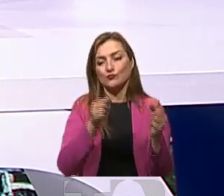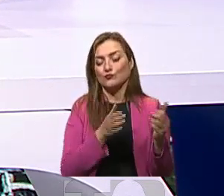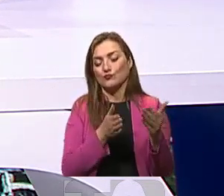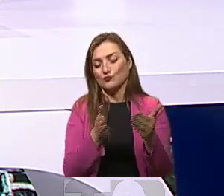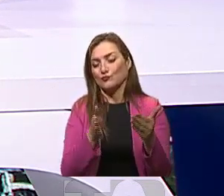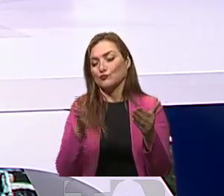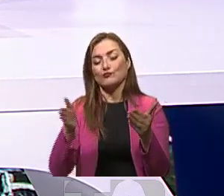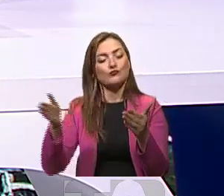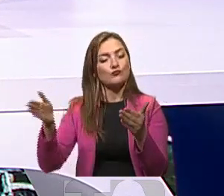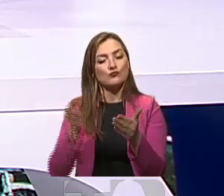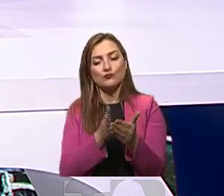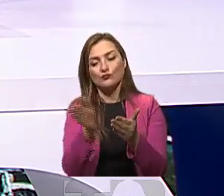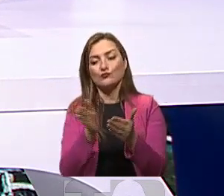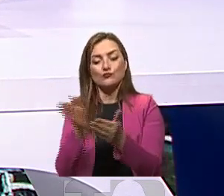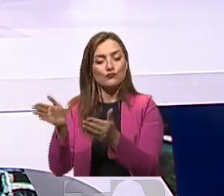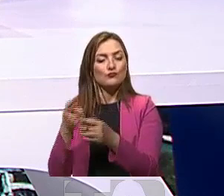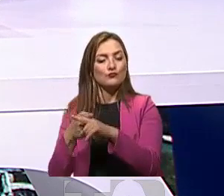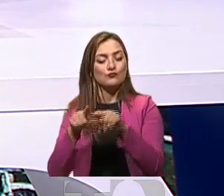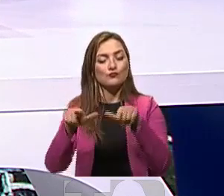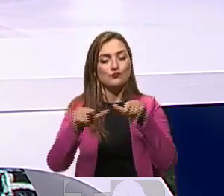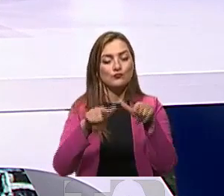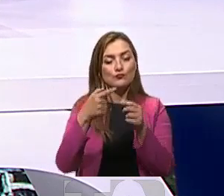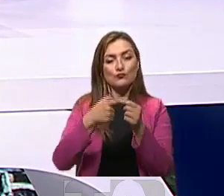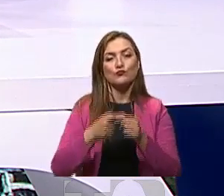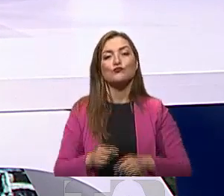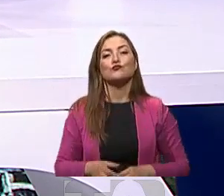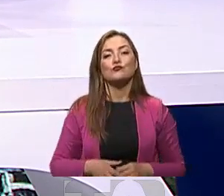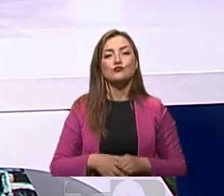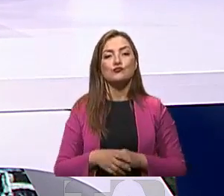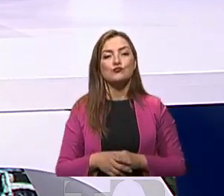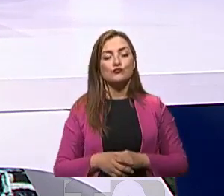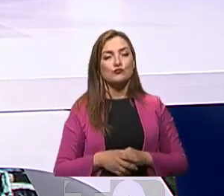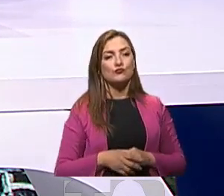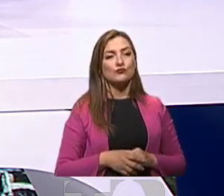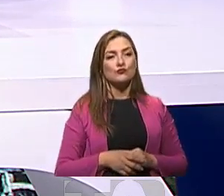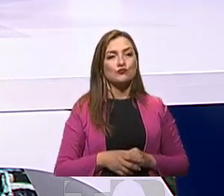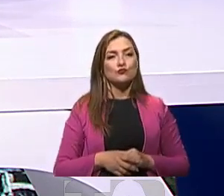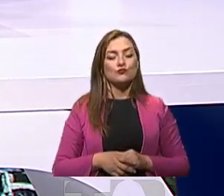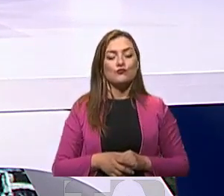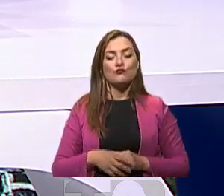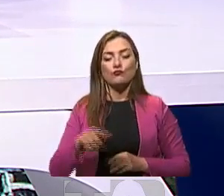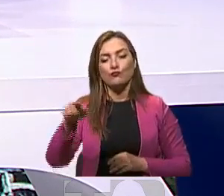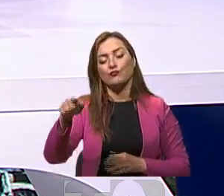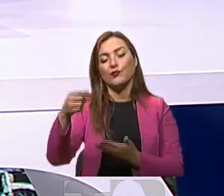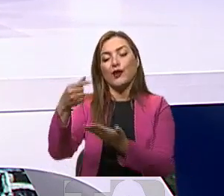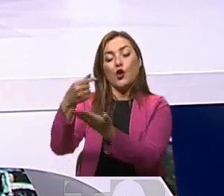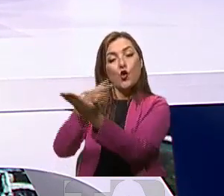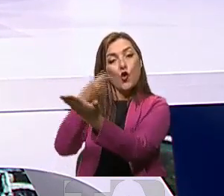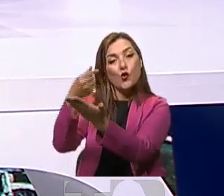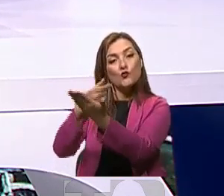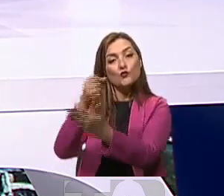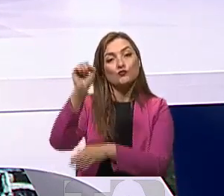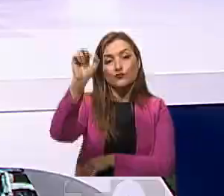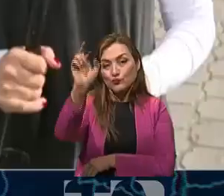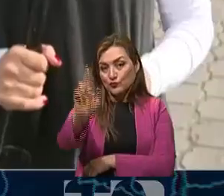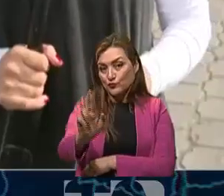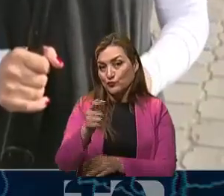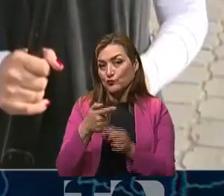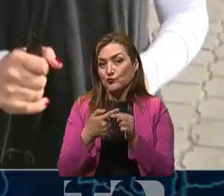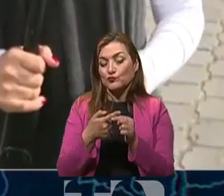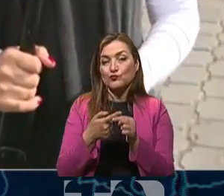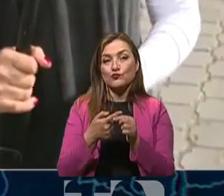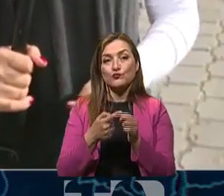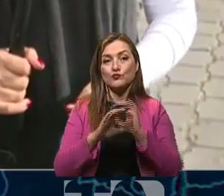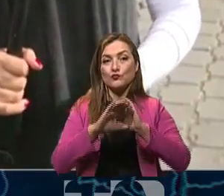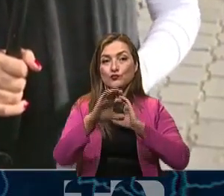distintos sectores de la capital. Así es, nuestra compañera Estefany Paz se encuentra en Guamaní, en el sur de Quito, en donde ya hay unidades de